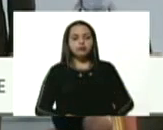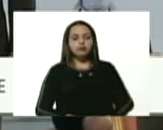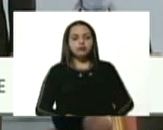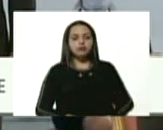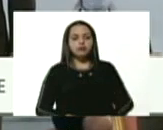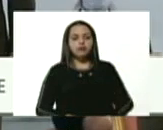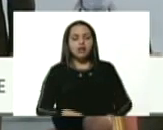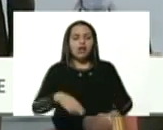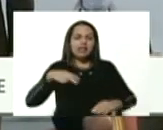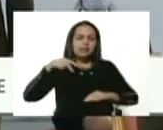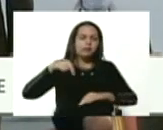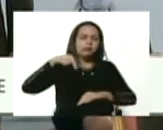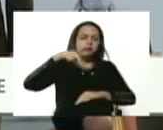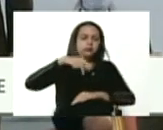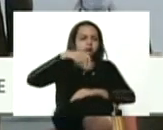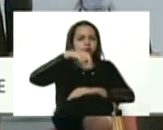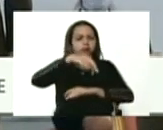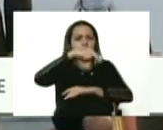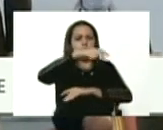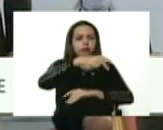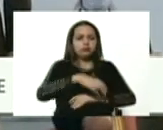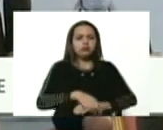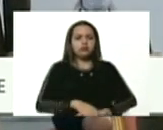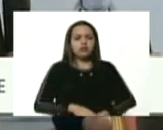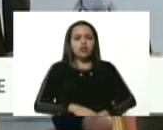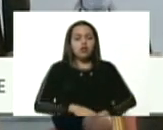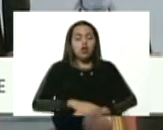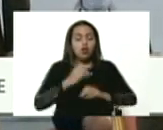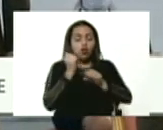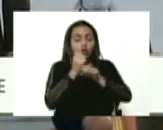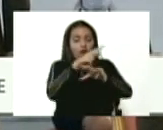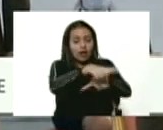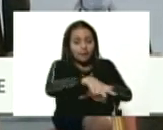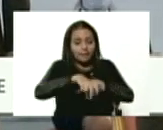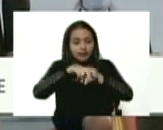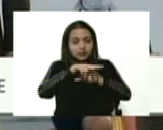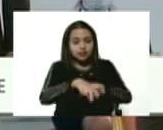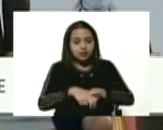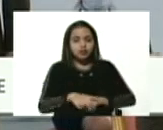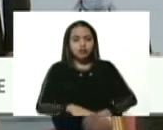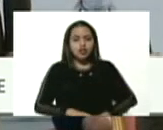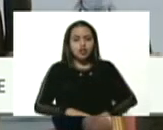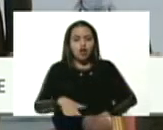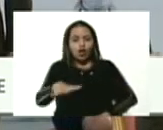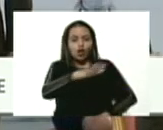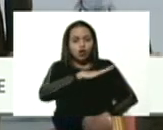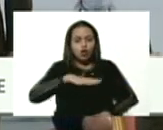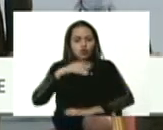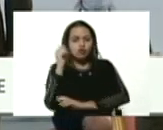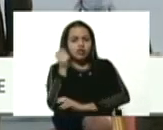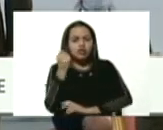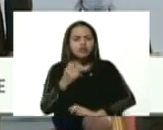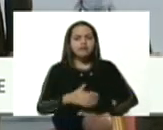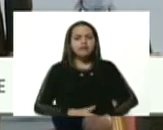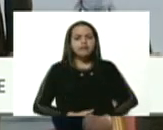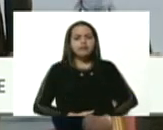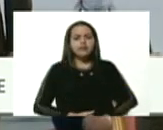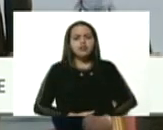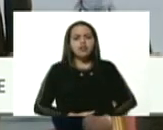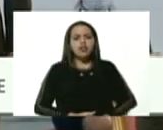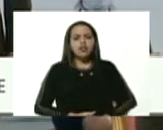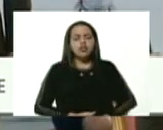Llegaron a pie los campesinos, los llaneros, los orientales, los